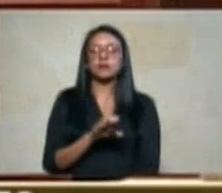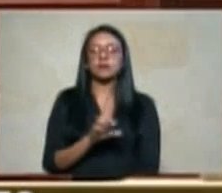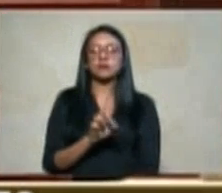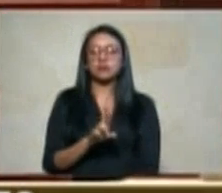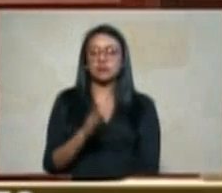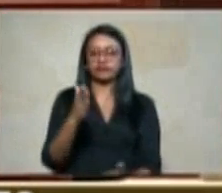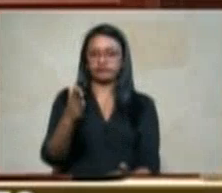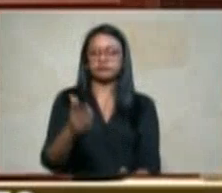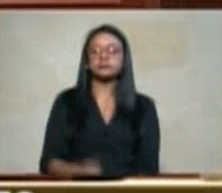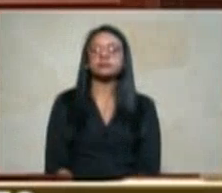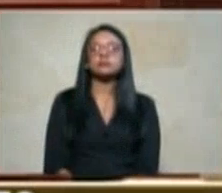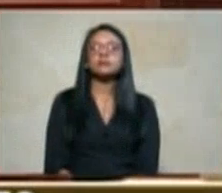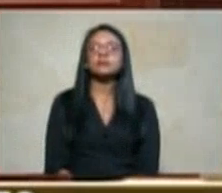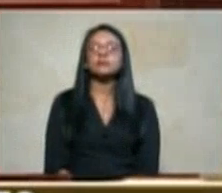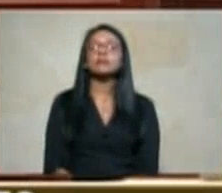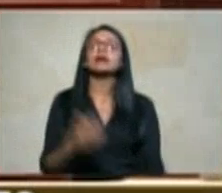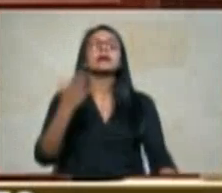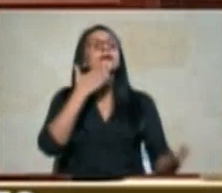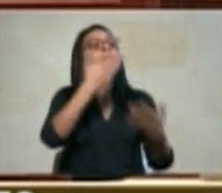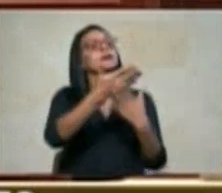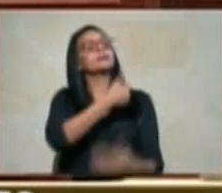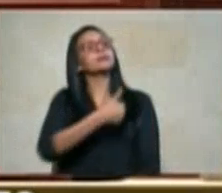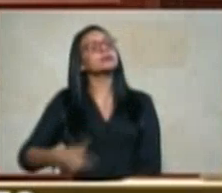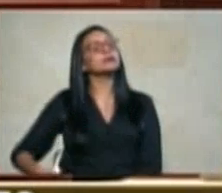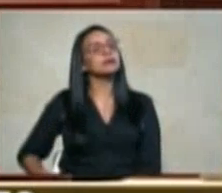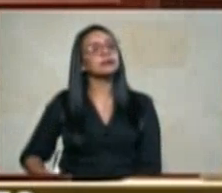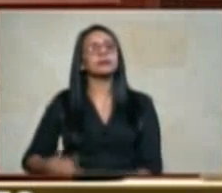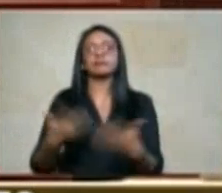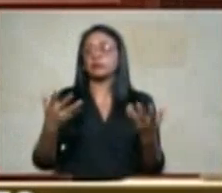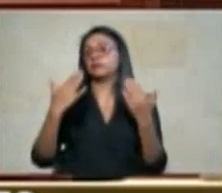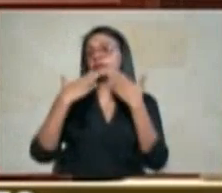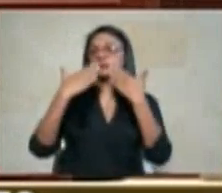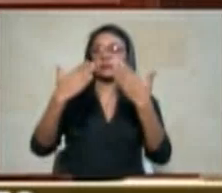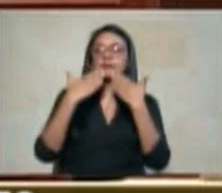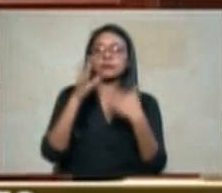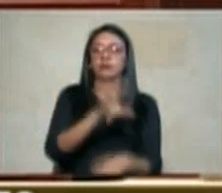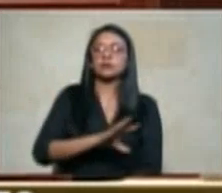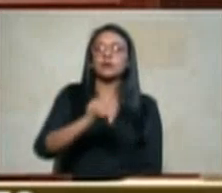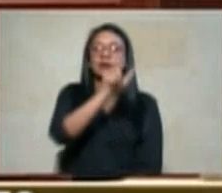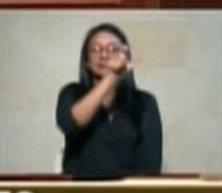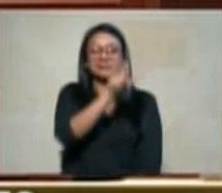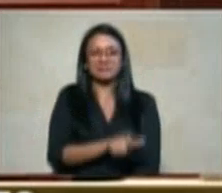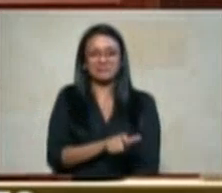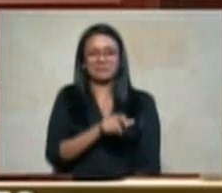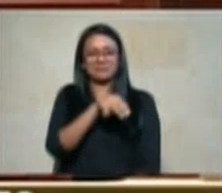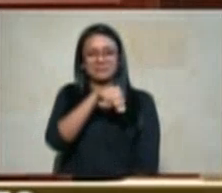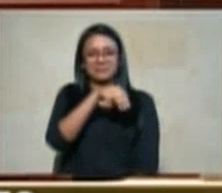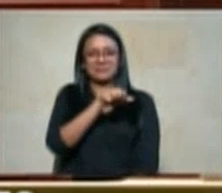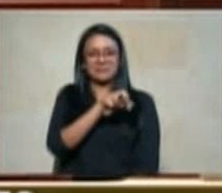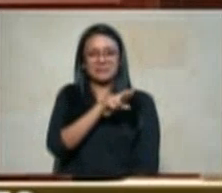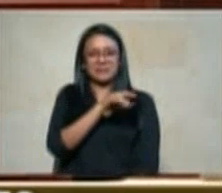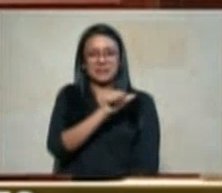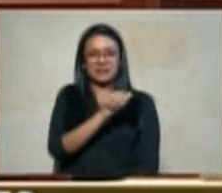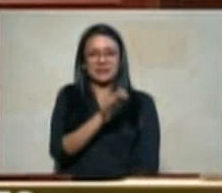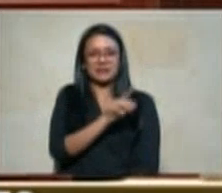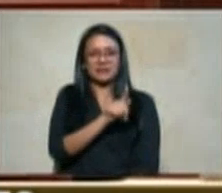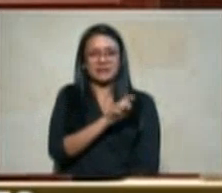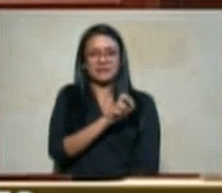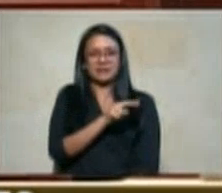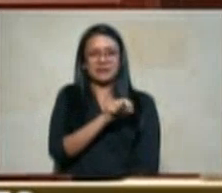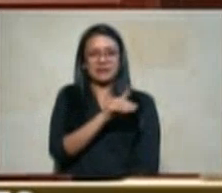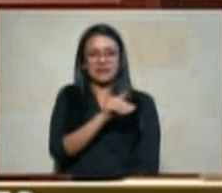palabra. Gracias, presidente. No, pues agradecerle a la colega María Fernanda Cabal por traer este